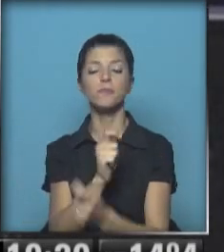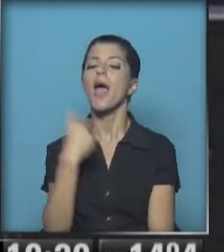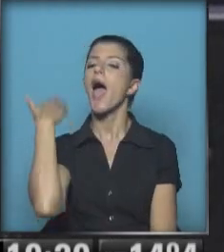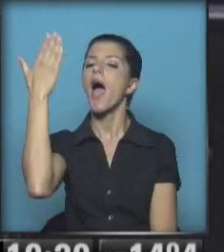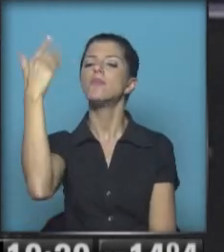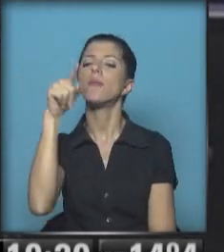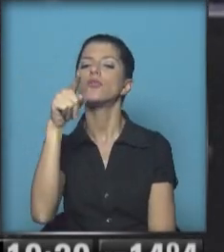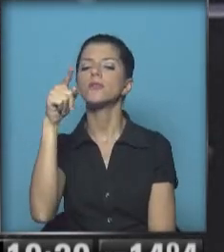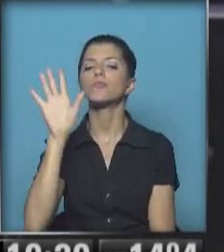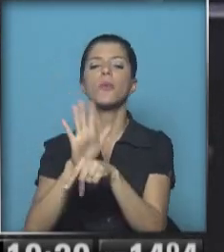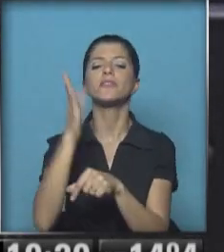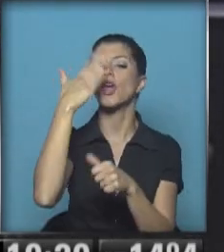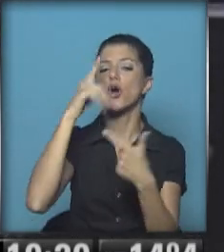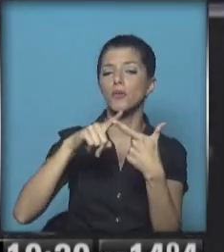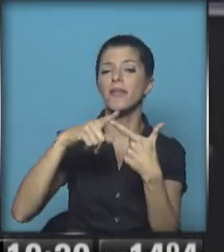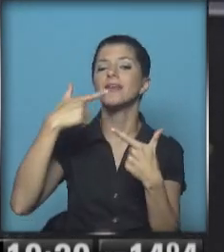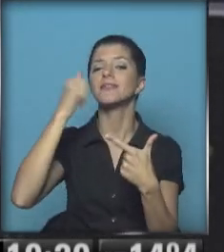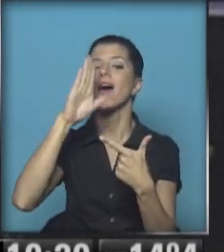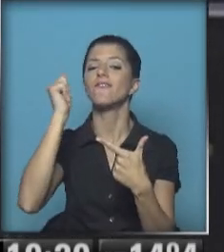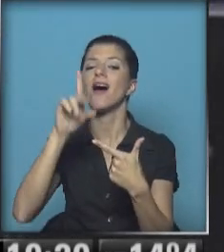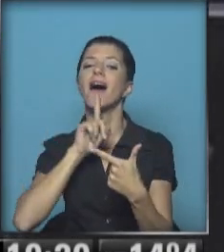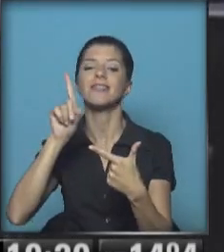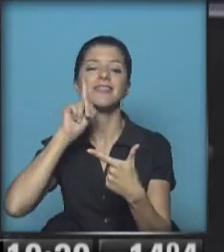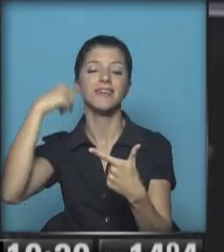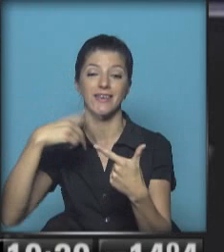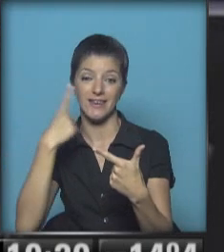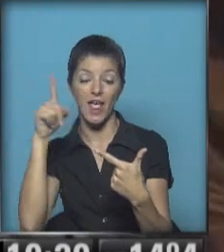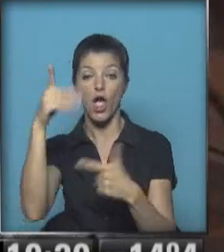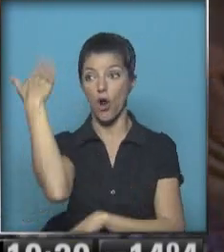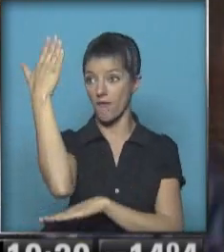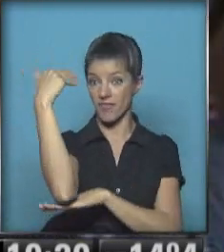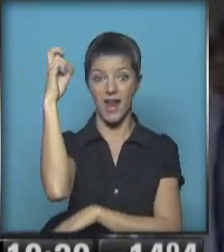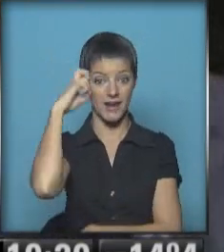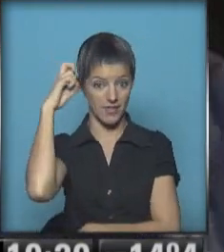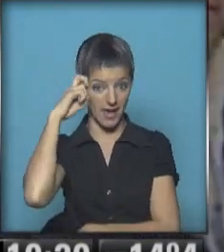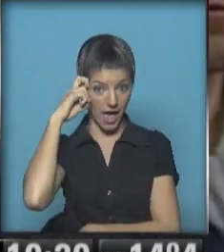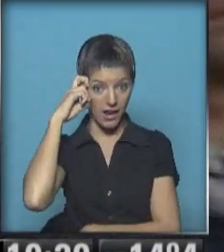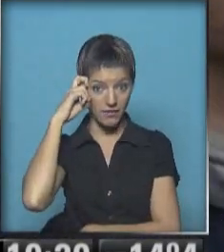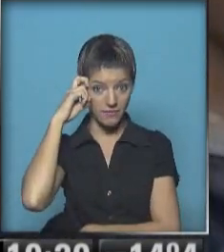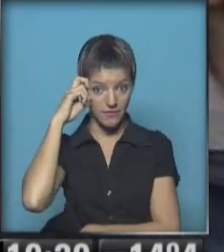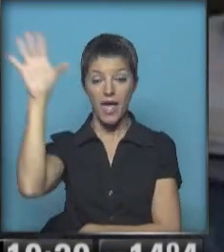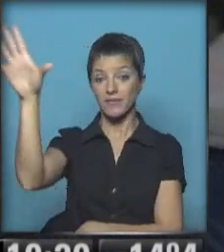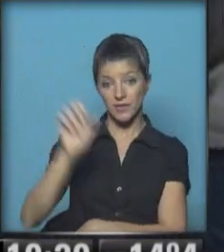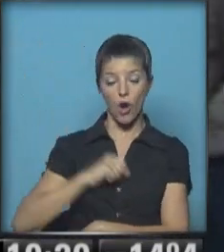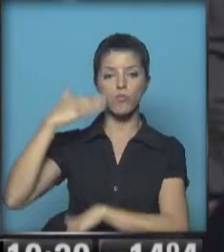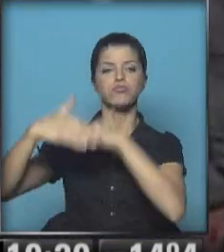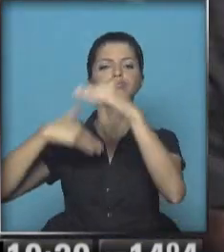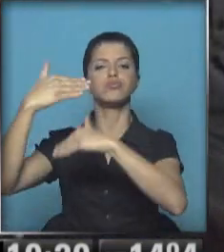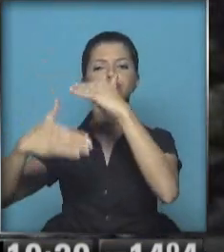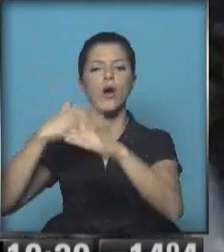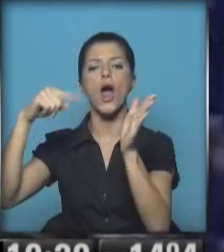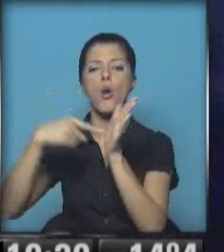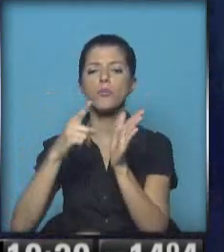a la Córdoba de Sabatini, que con las banderas radicales trajo progreso a los puntos